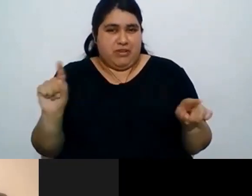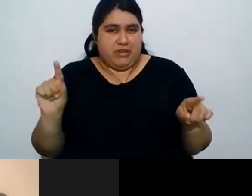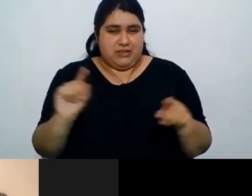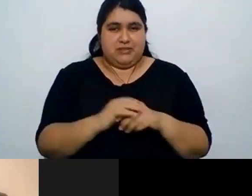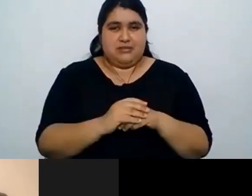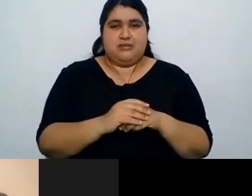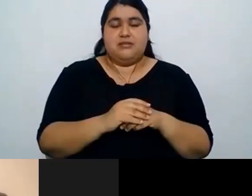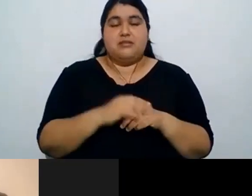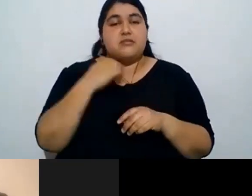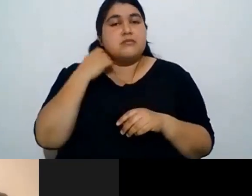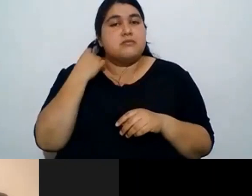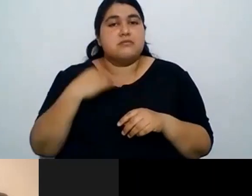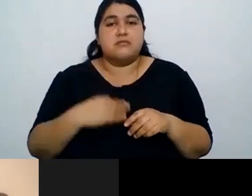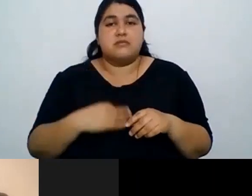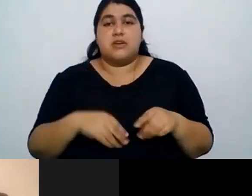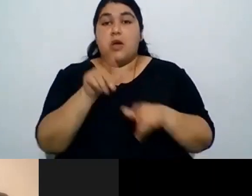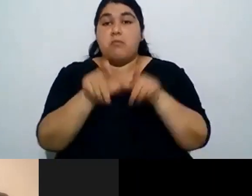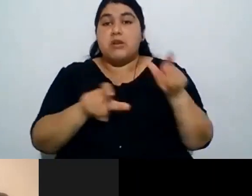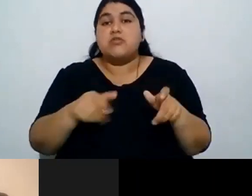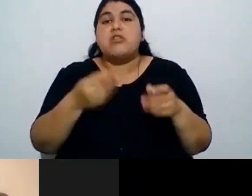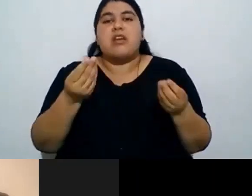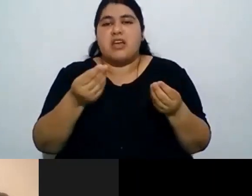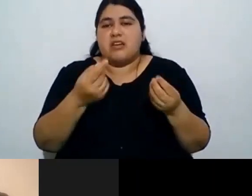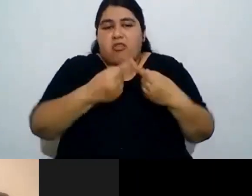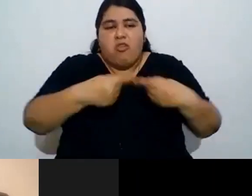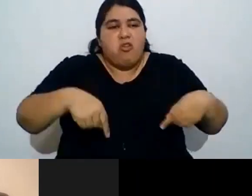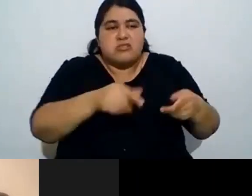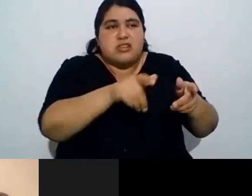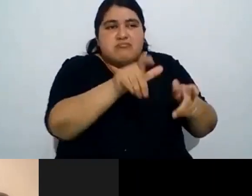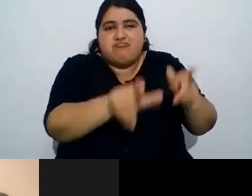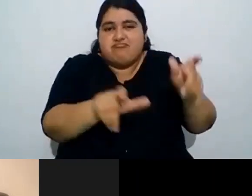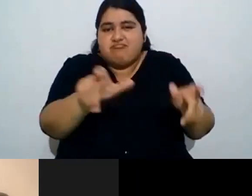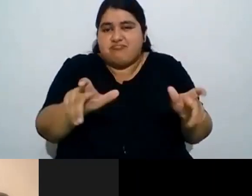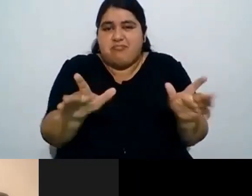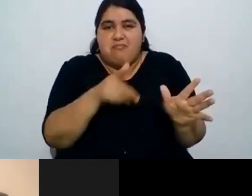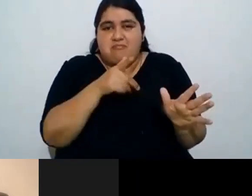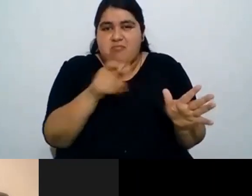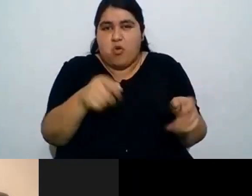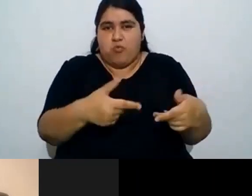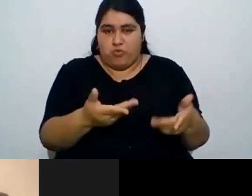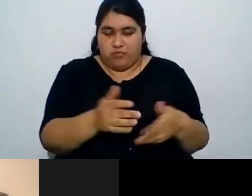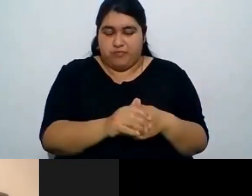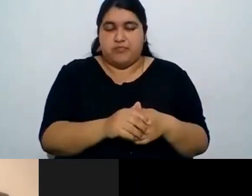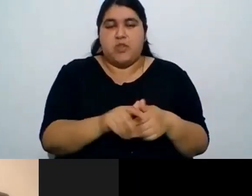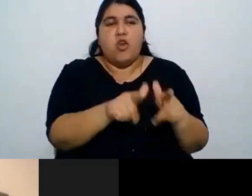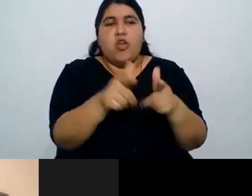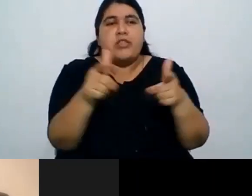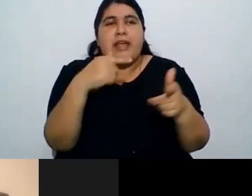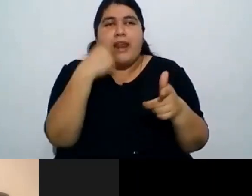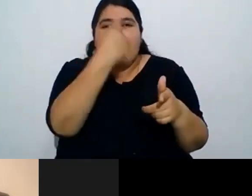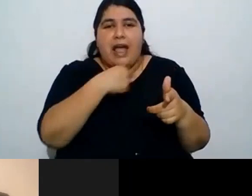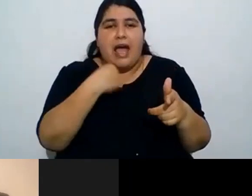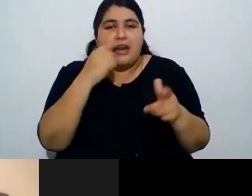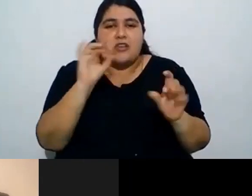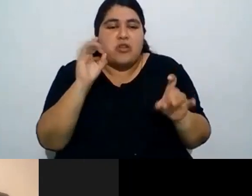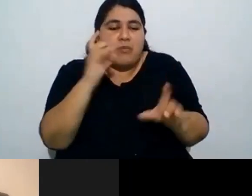Que no son seres humanos, sino recursos humanos. Que no tienen cara, sino